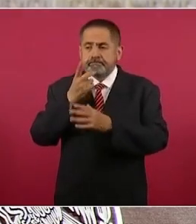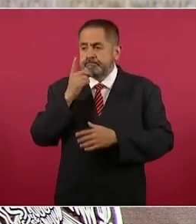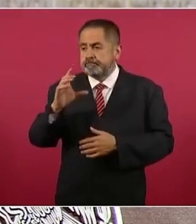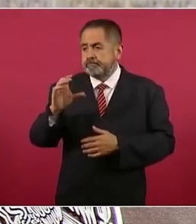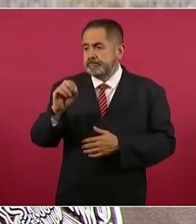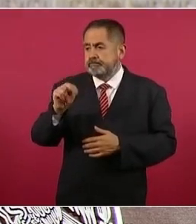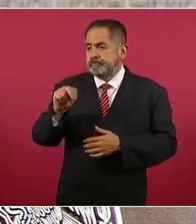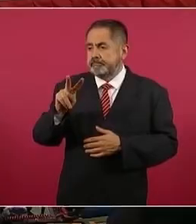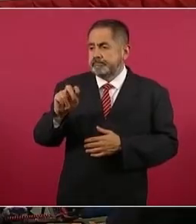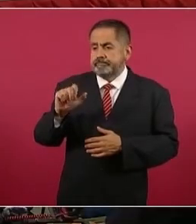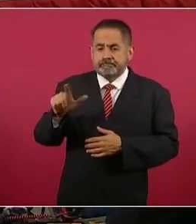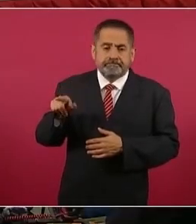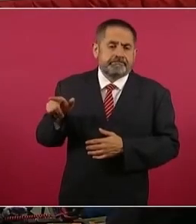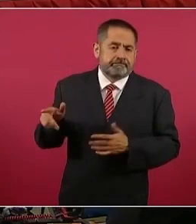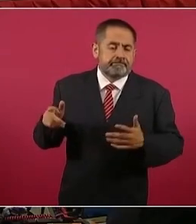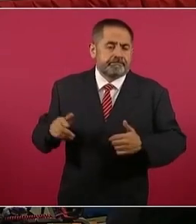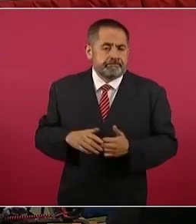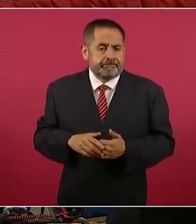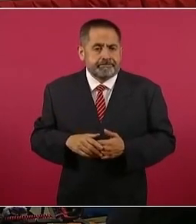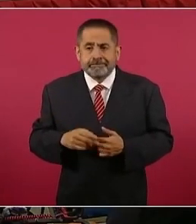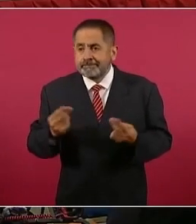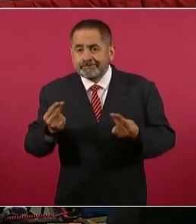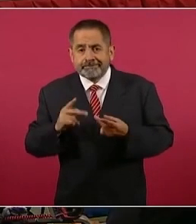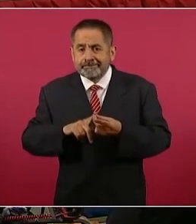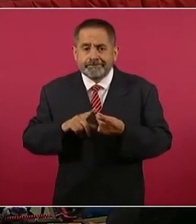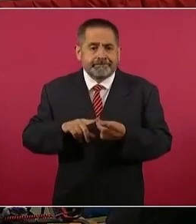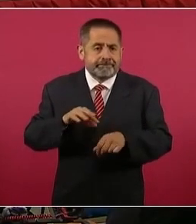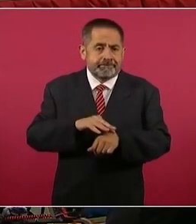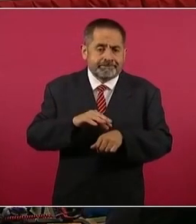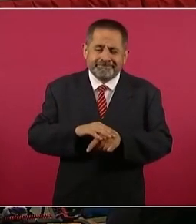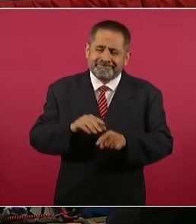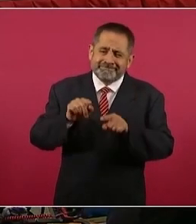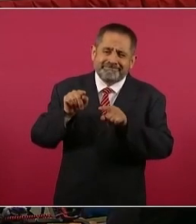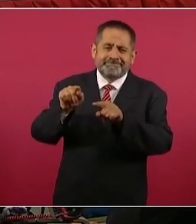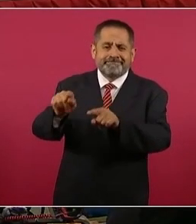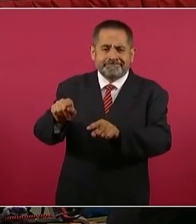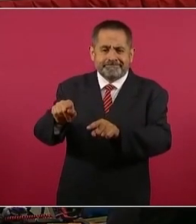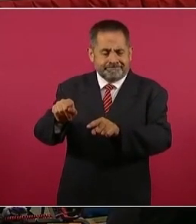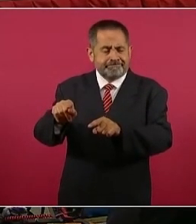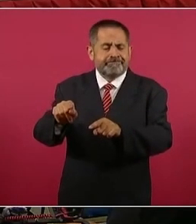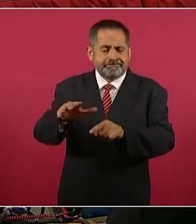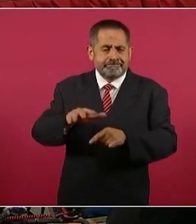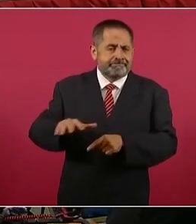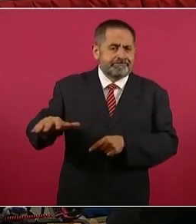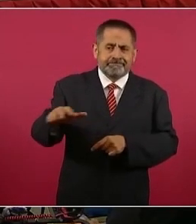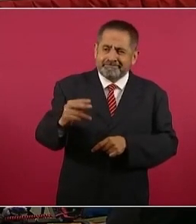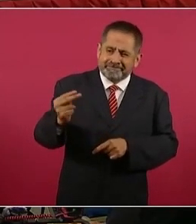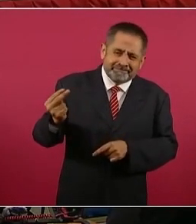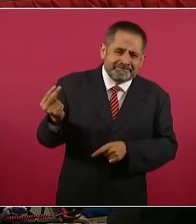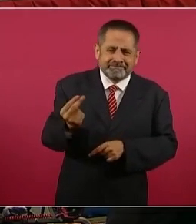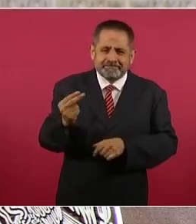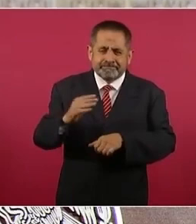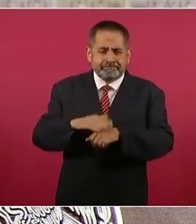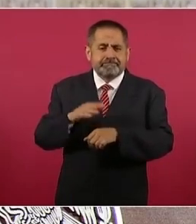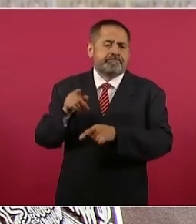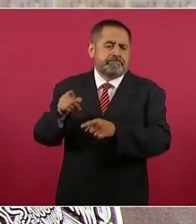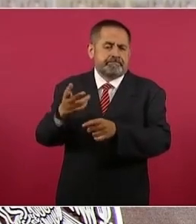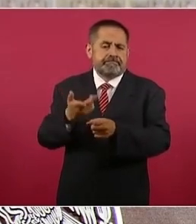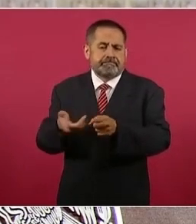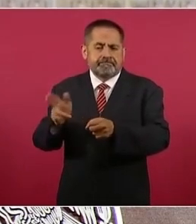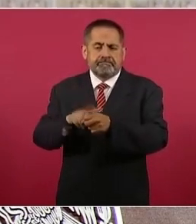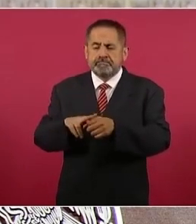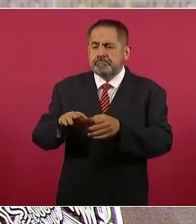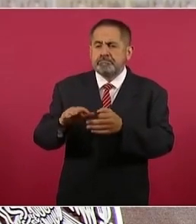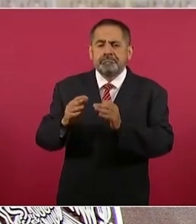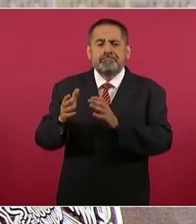Entonces, efectivamente, ¿dónde los necesitamos? En donde más los necesita la población, en hospitales que